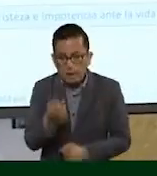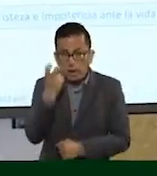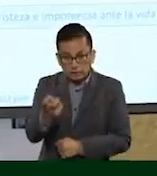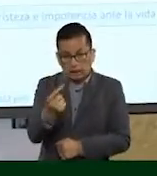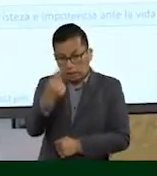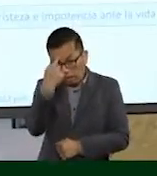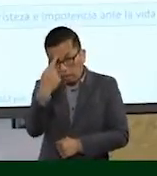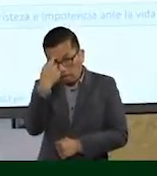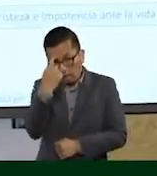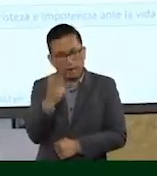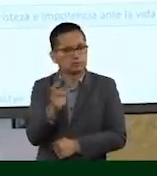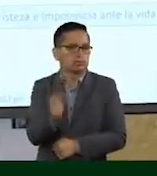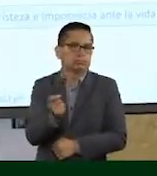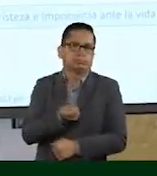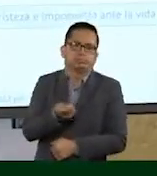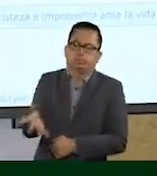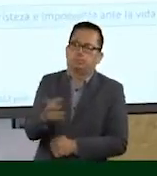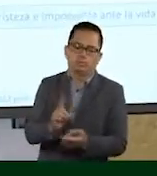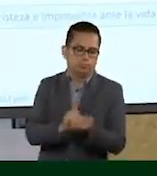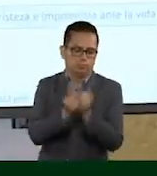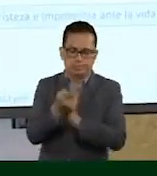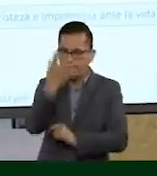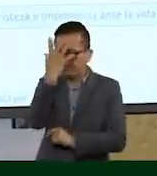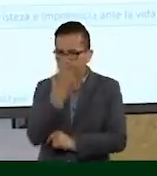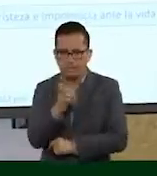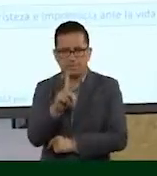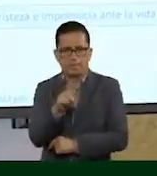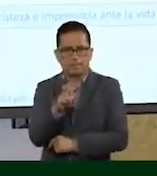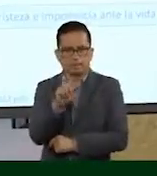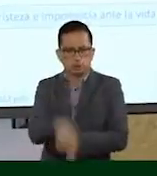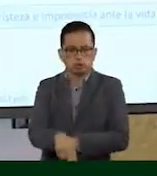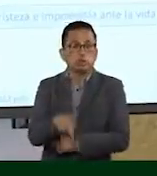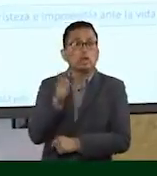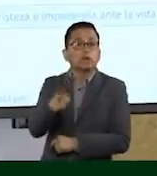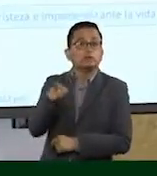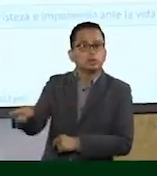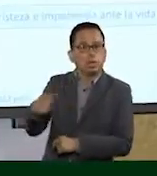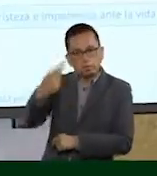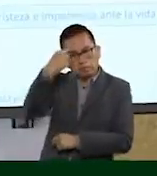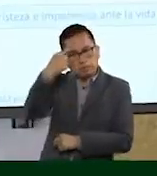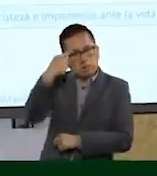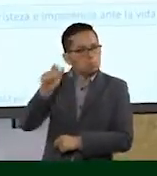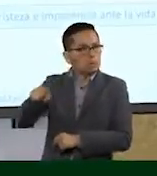terapia o a nivel clínico le llamamos depresión. Una mente situada en el pasado.